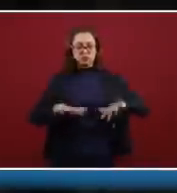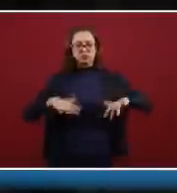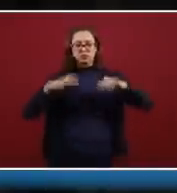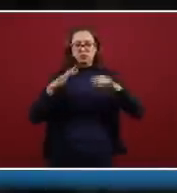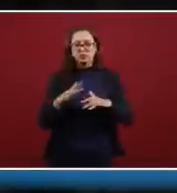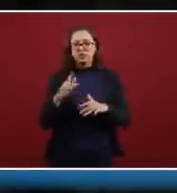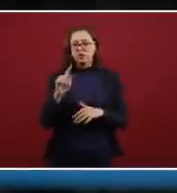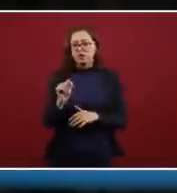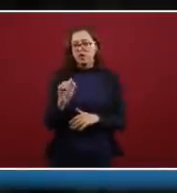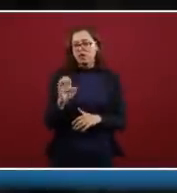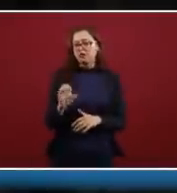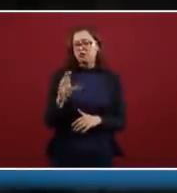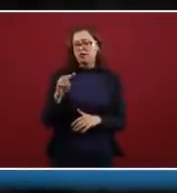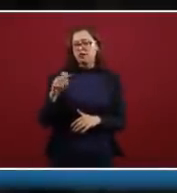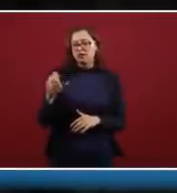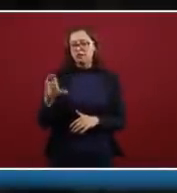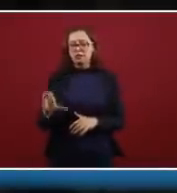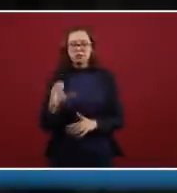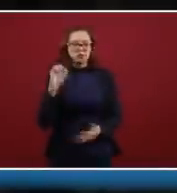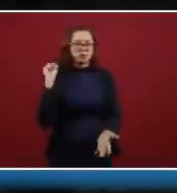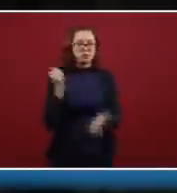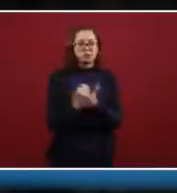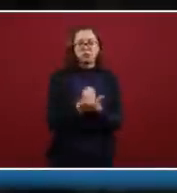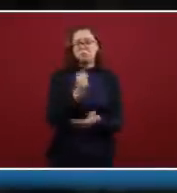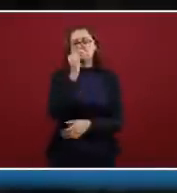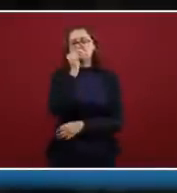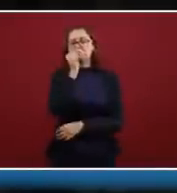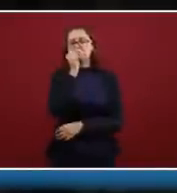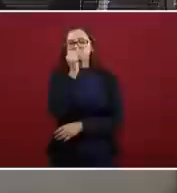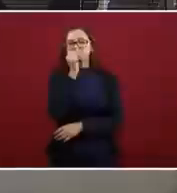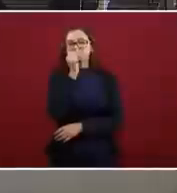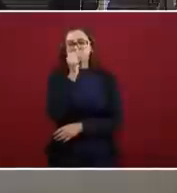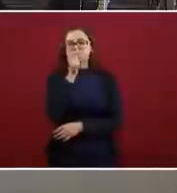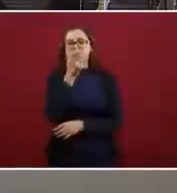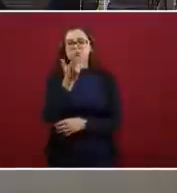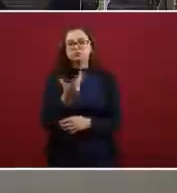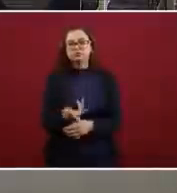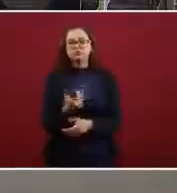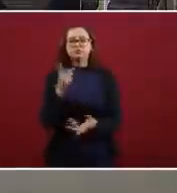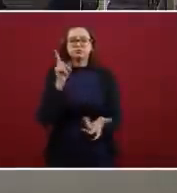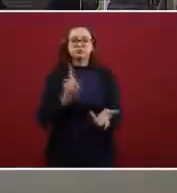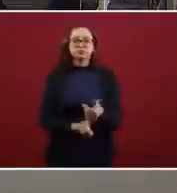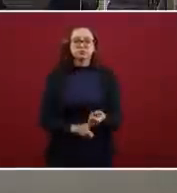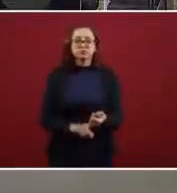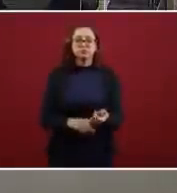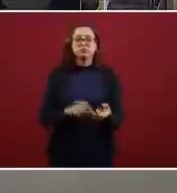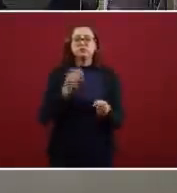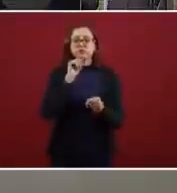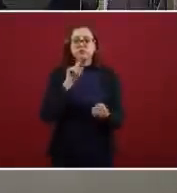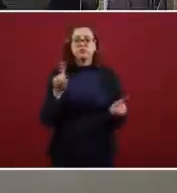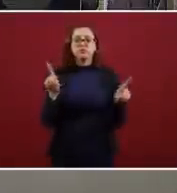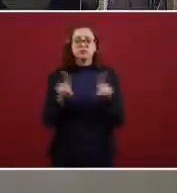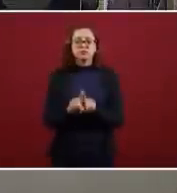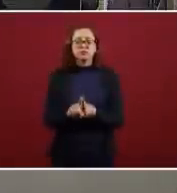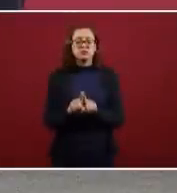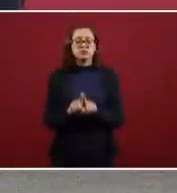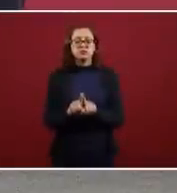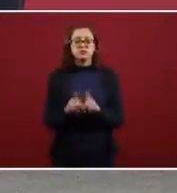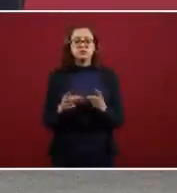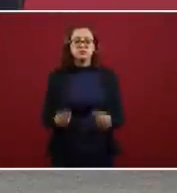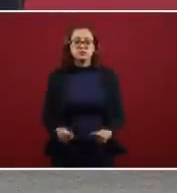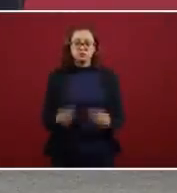del técnico que es por el lado interno hablan de un mercado